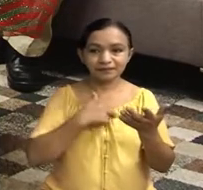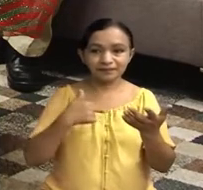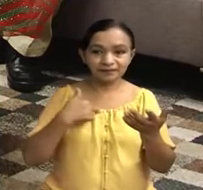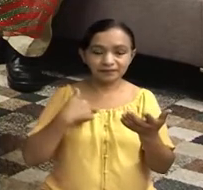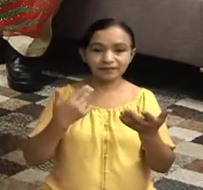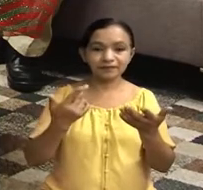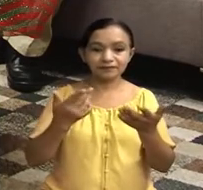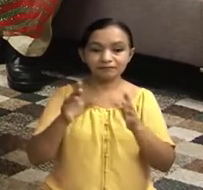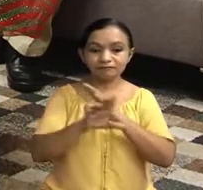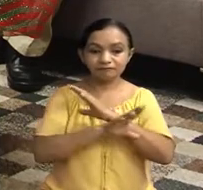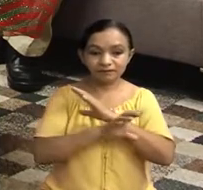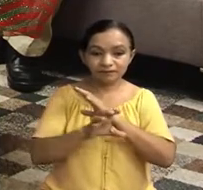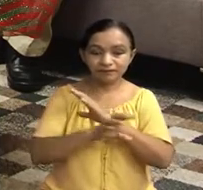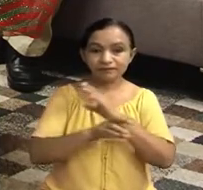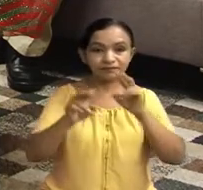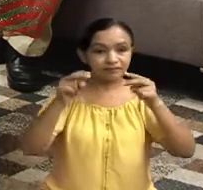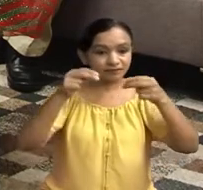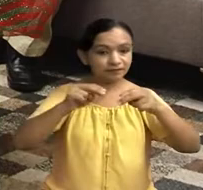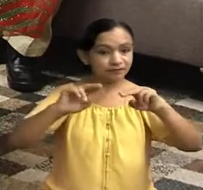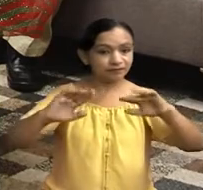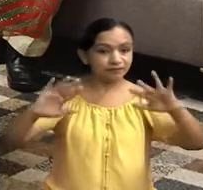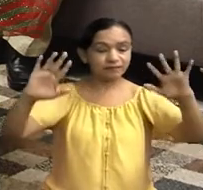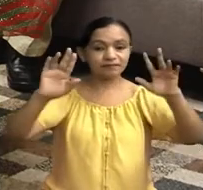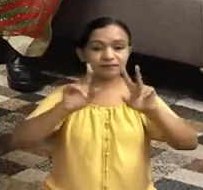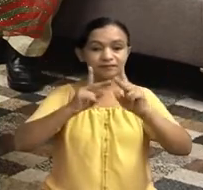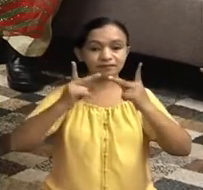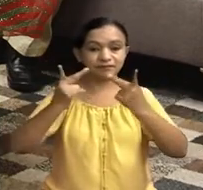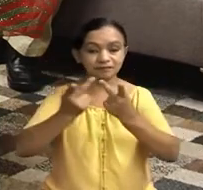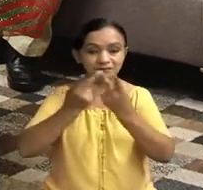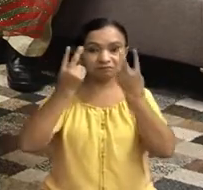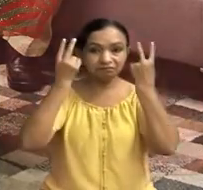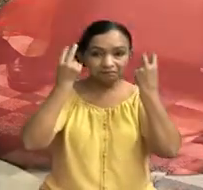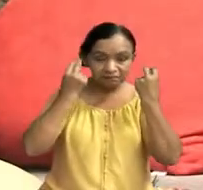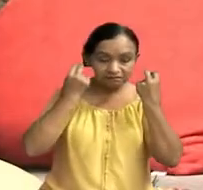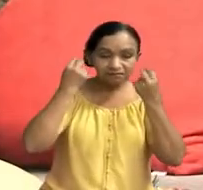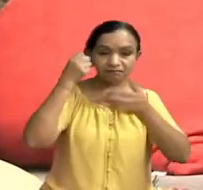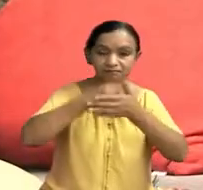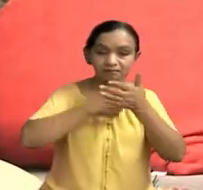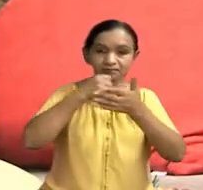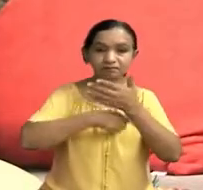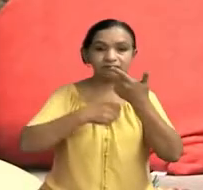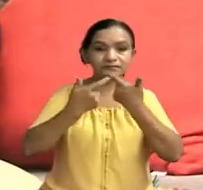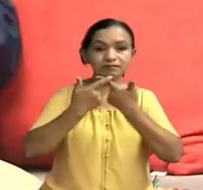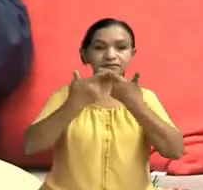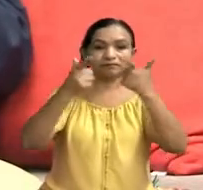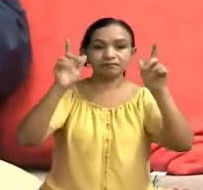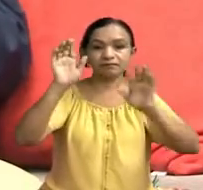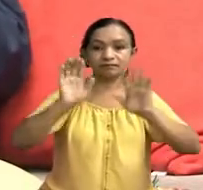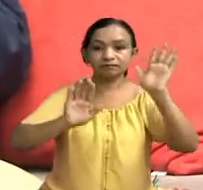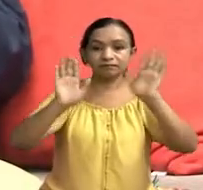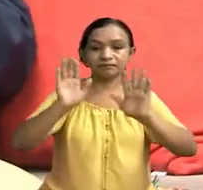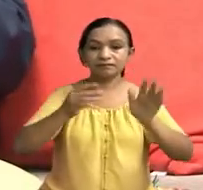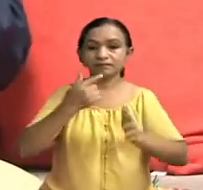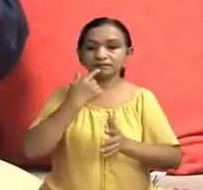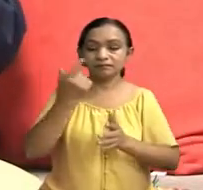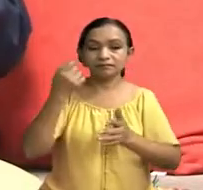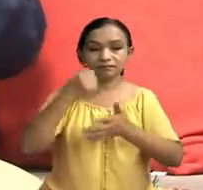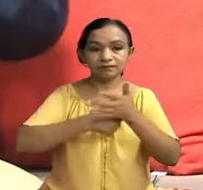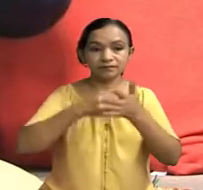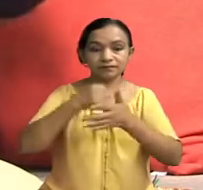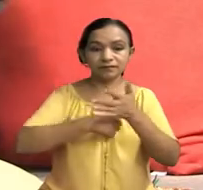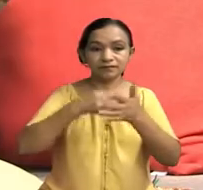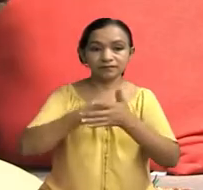los recursos, quiere tener sometidos a los pueblos, hay una lucha por la democracia. ¿Quién abrió la lucha por